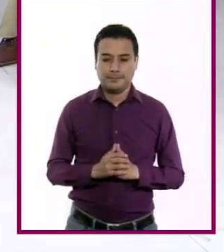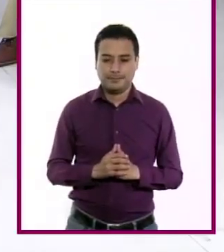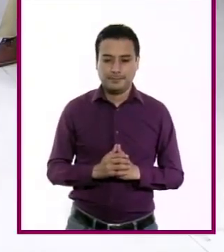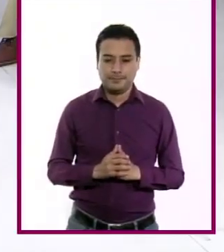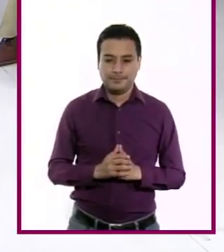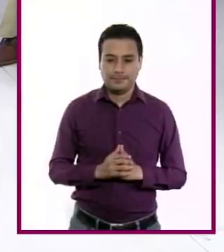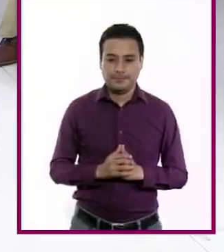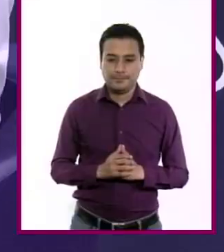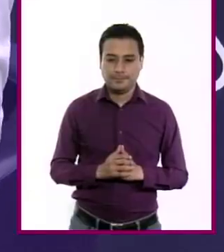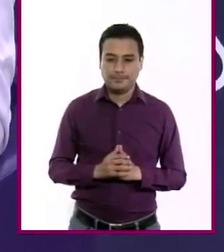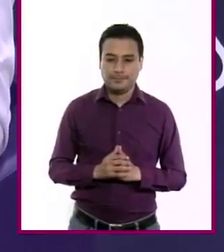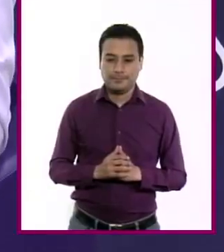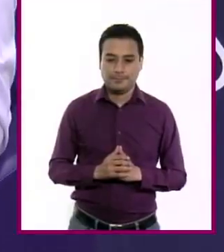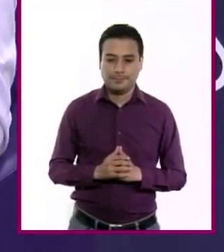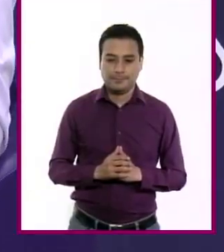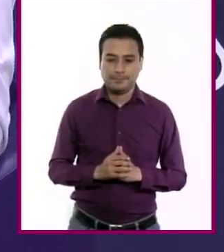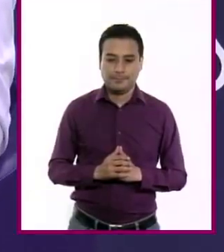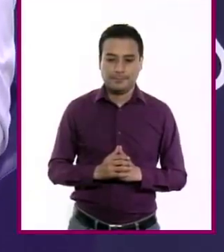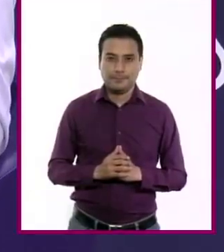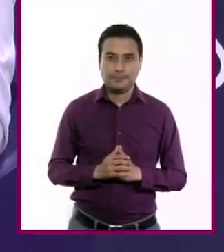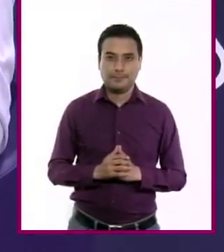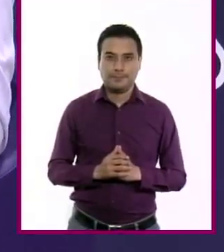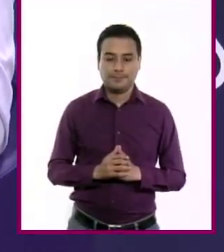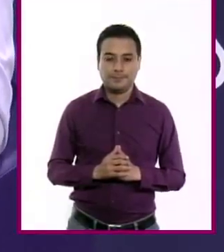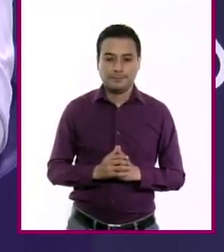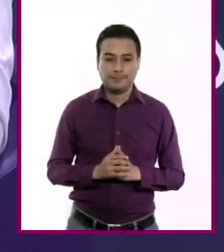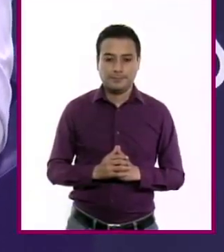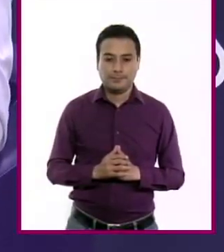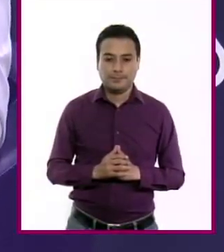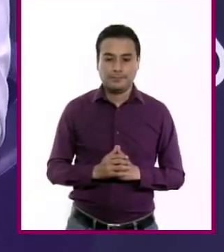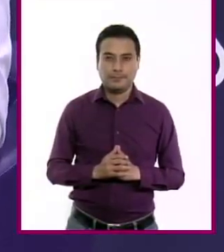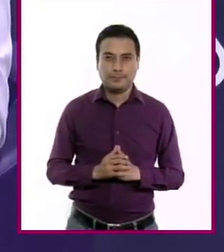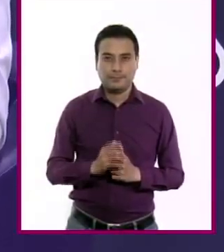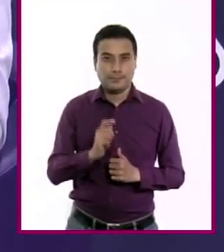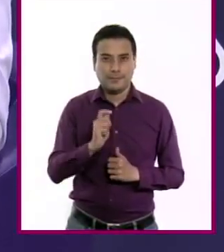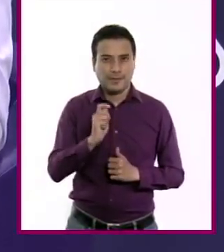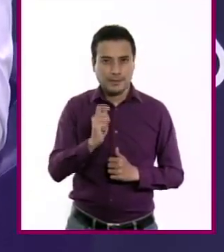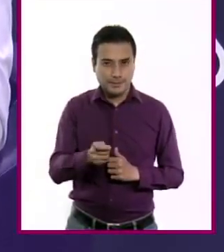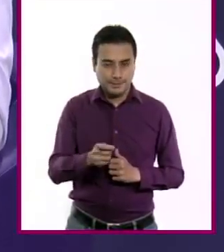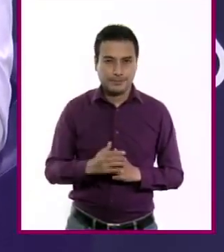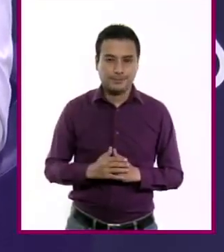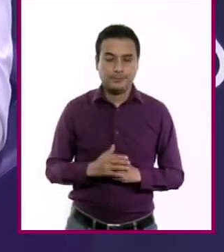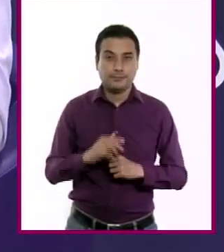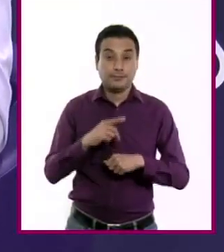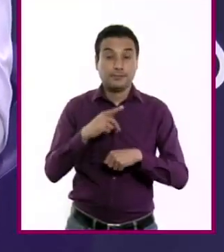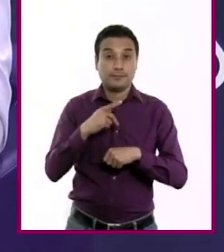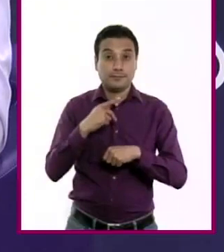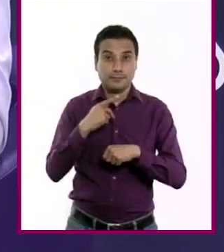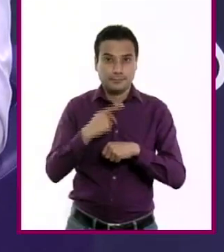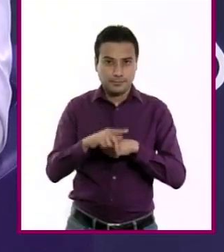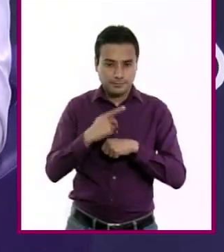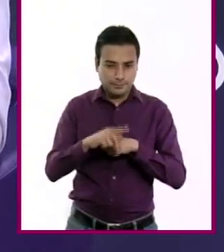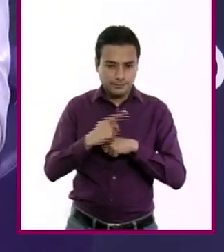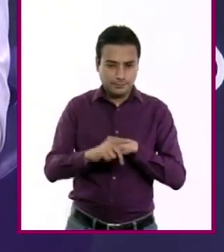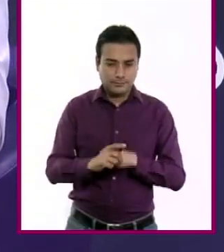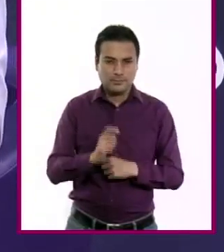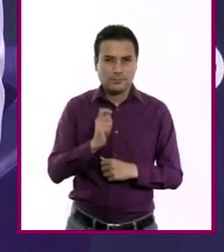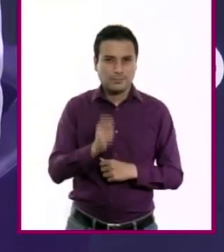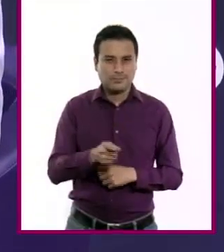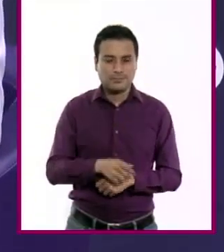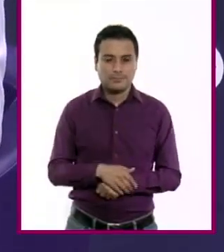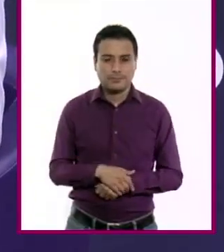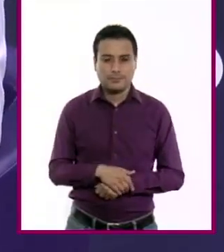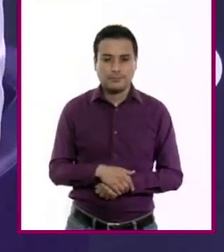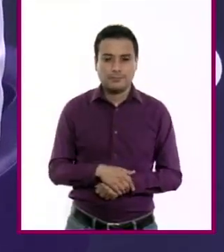Más que nada hay que entender bien el concepto. Una amenaza es